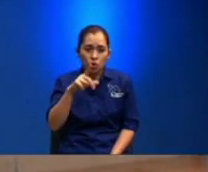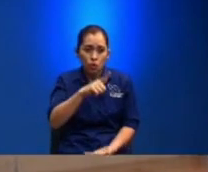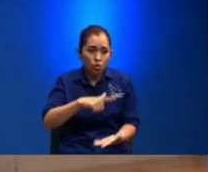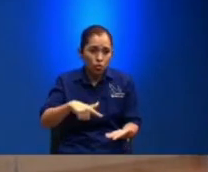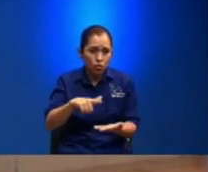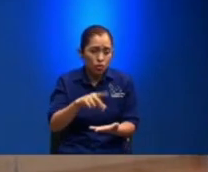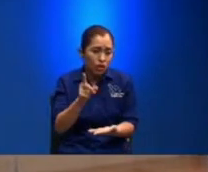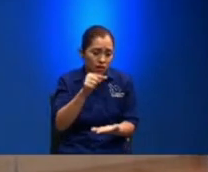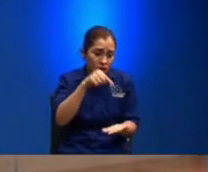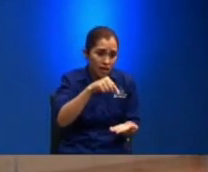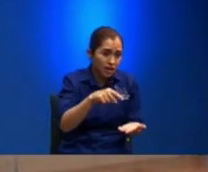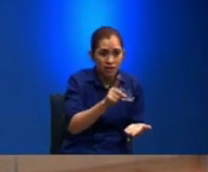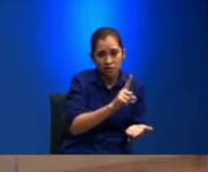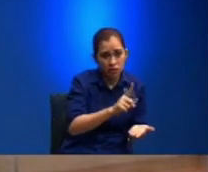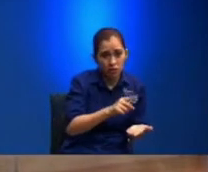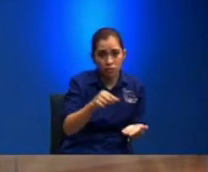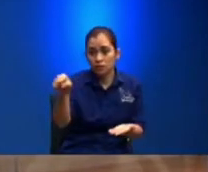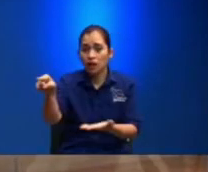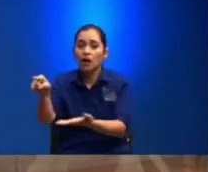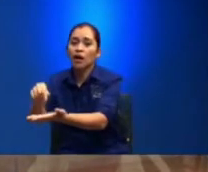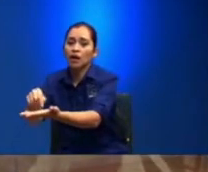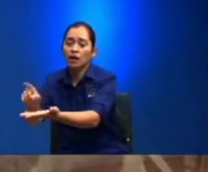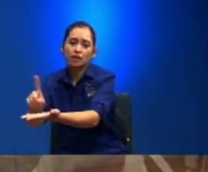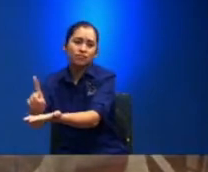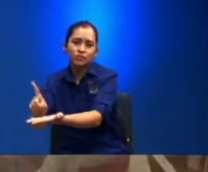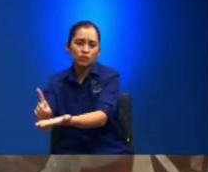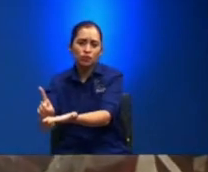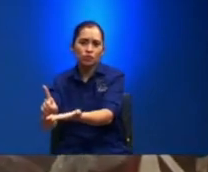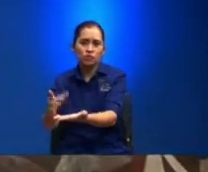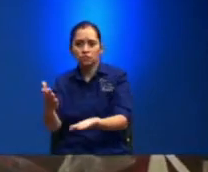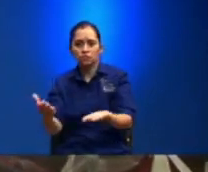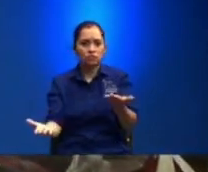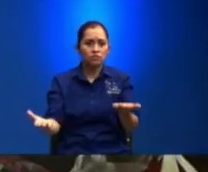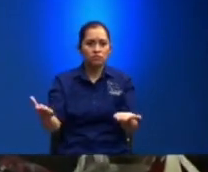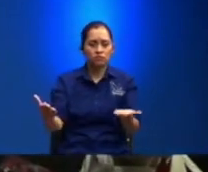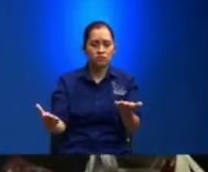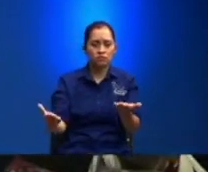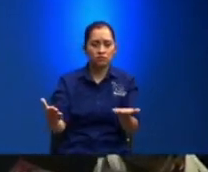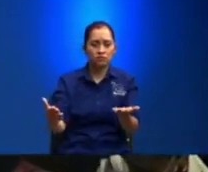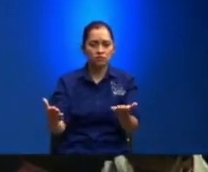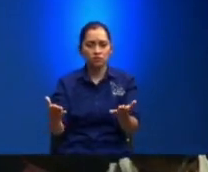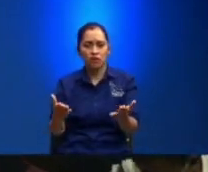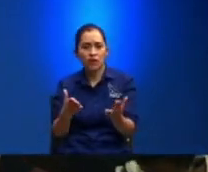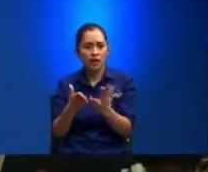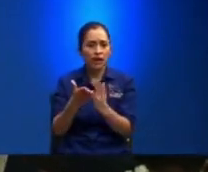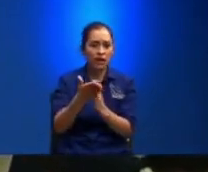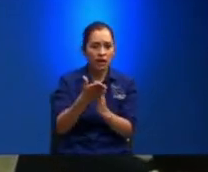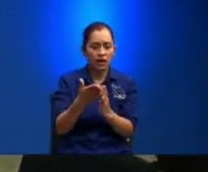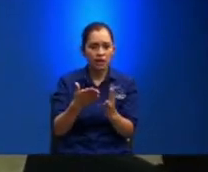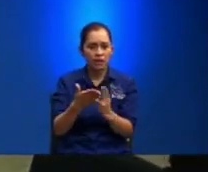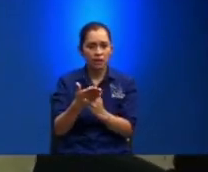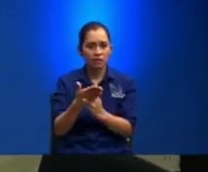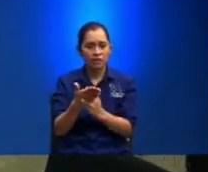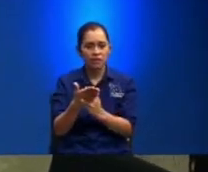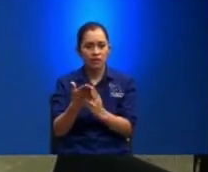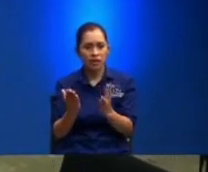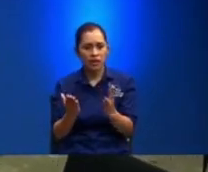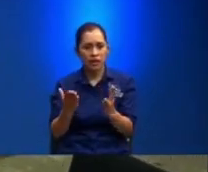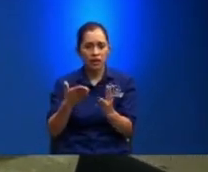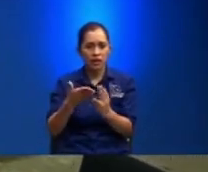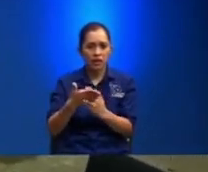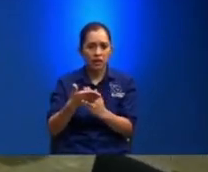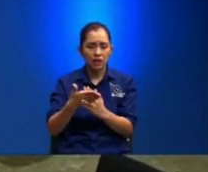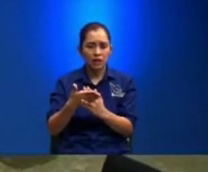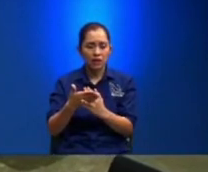a la manera de vivir de la cristiandad vemos que hay cristianos que como yo les he contado